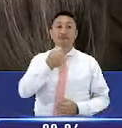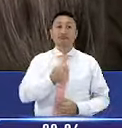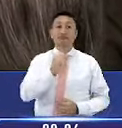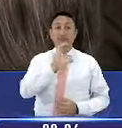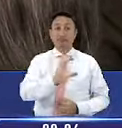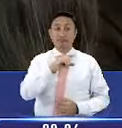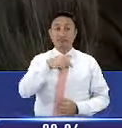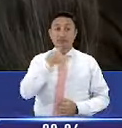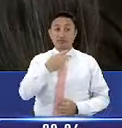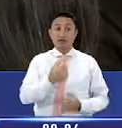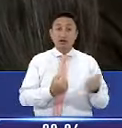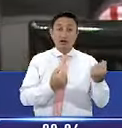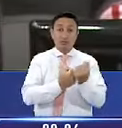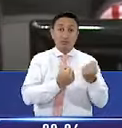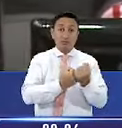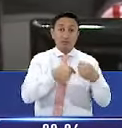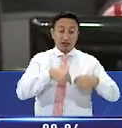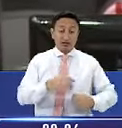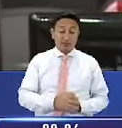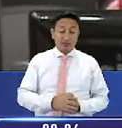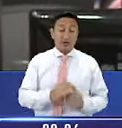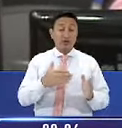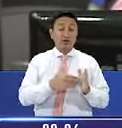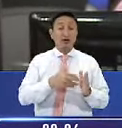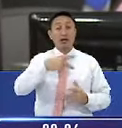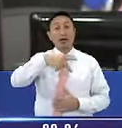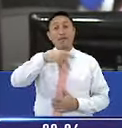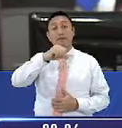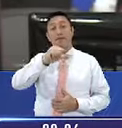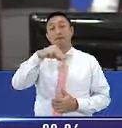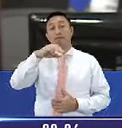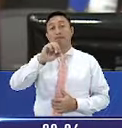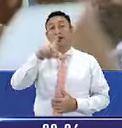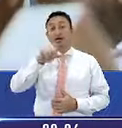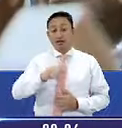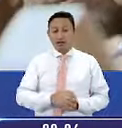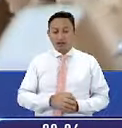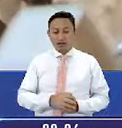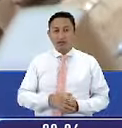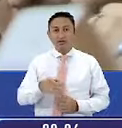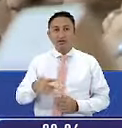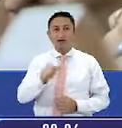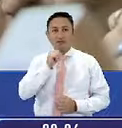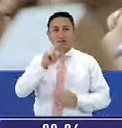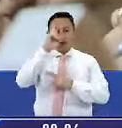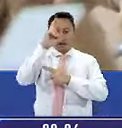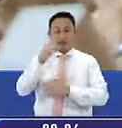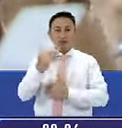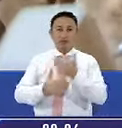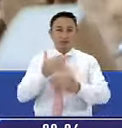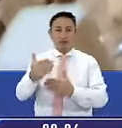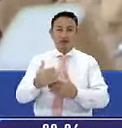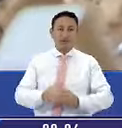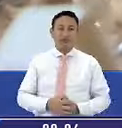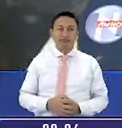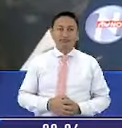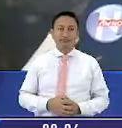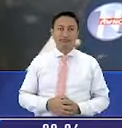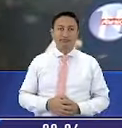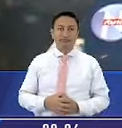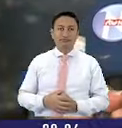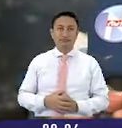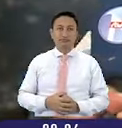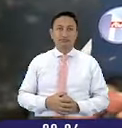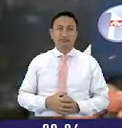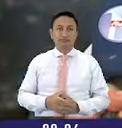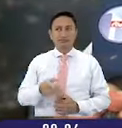que respaldará una eventual queja en contra de Pamela Aguirre, pues habría violentado el proceso legislativo. Me